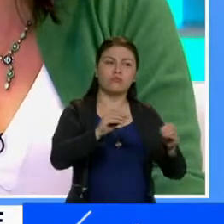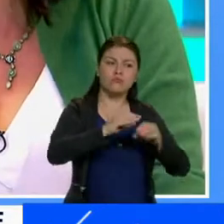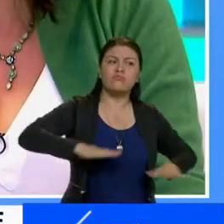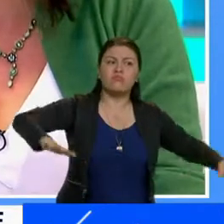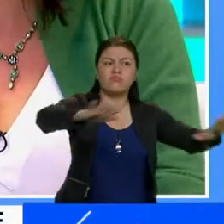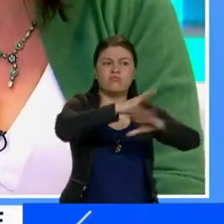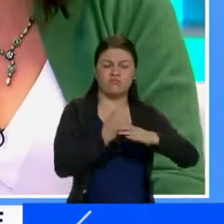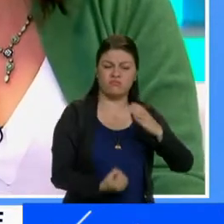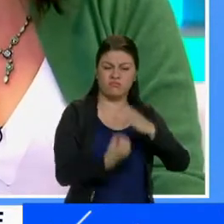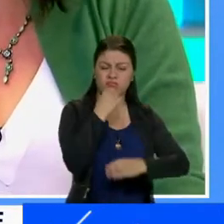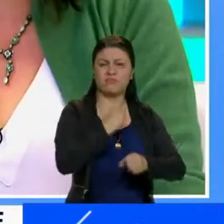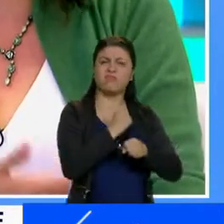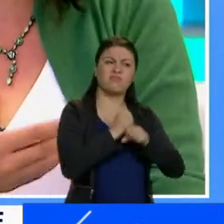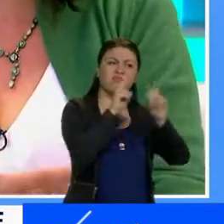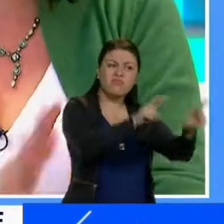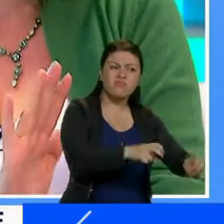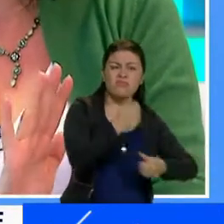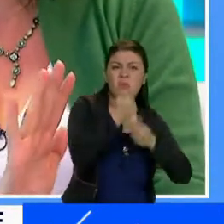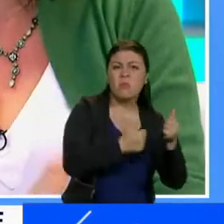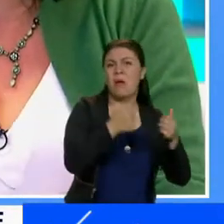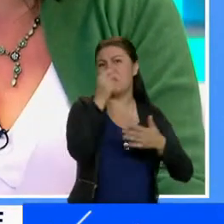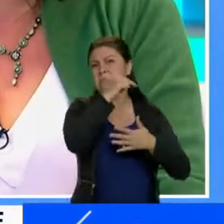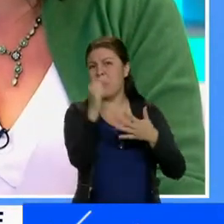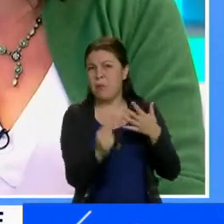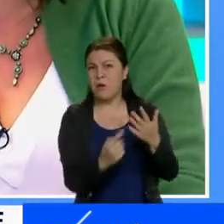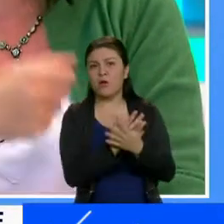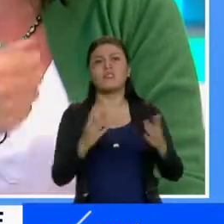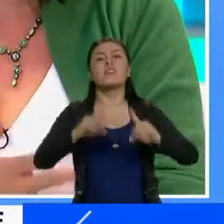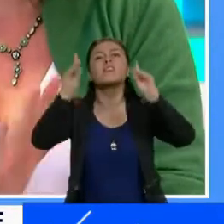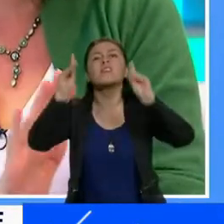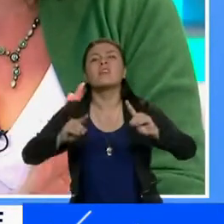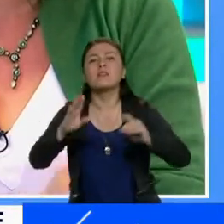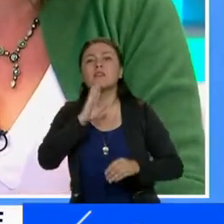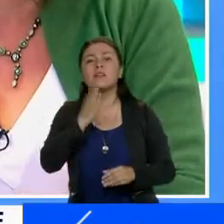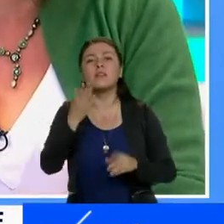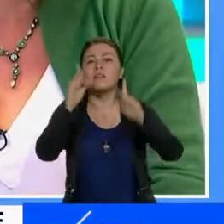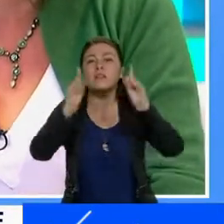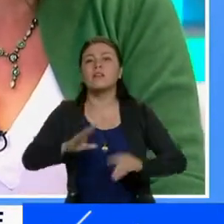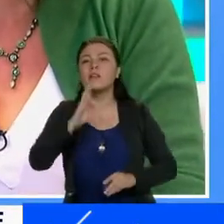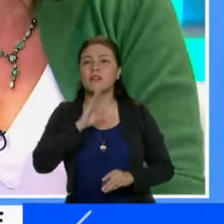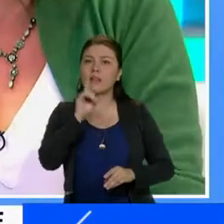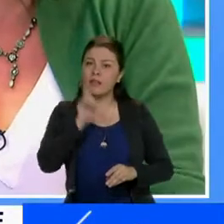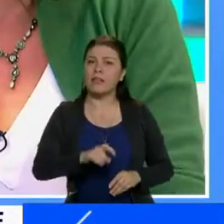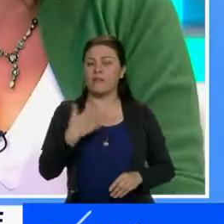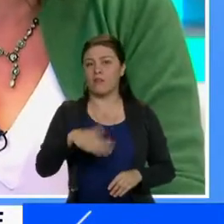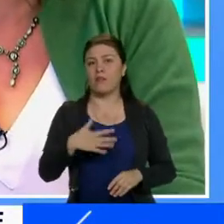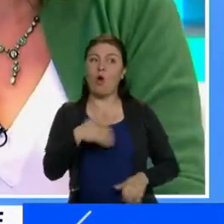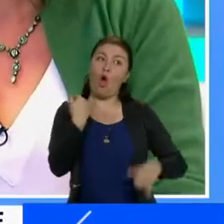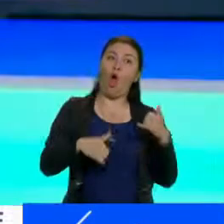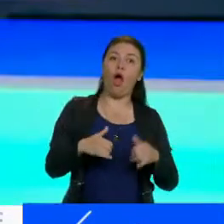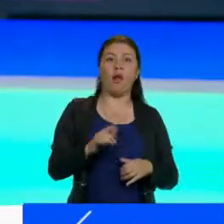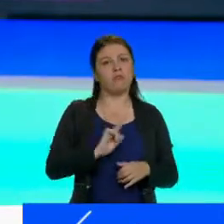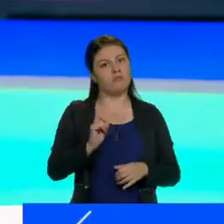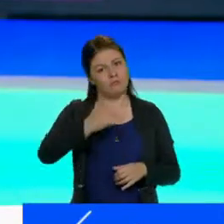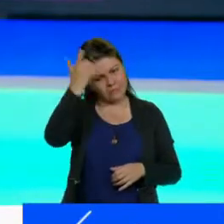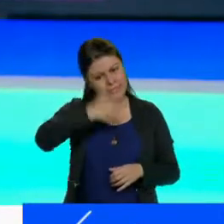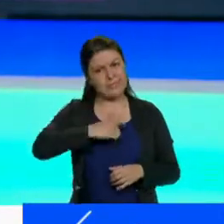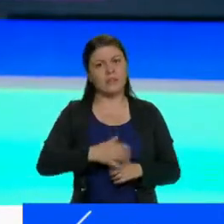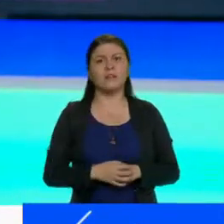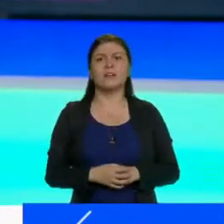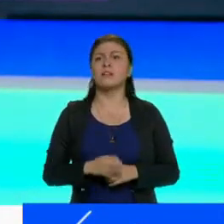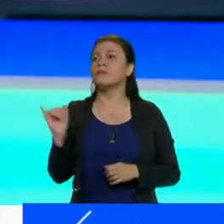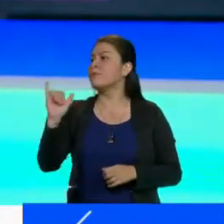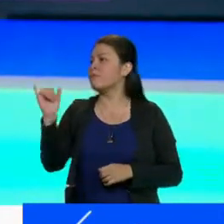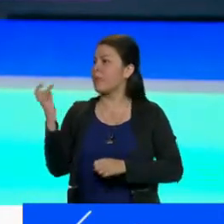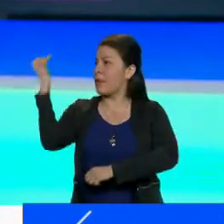propios suelos, y esas son decisiones que hay que tomar con mucha seriedad. O sea, como por ejemplo en el caso del Putumayo,